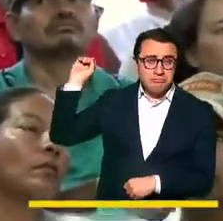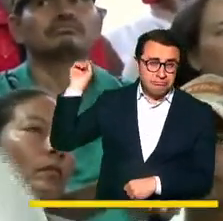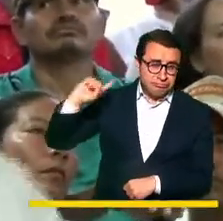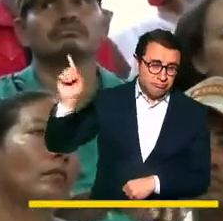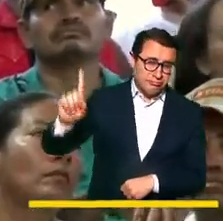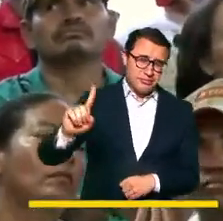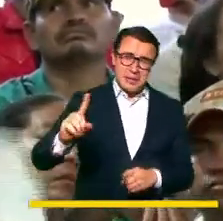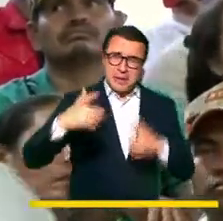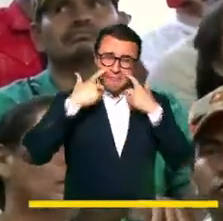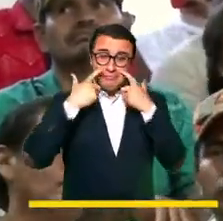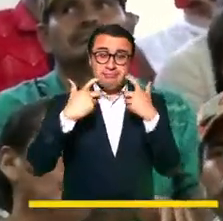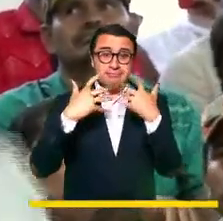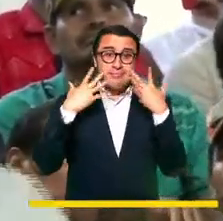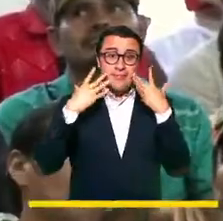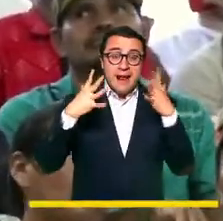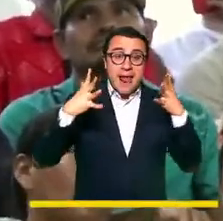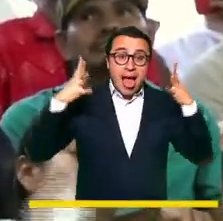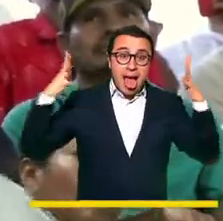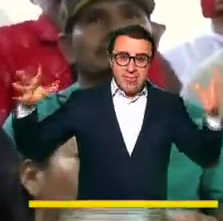humano.